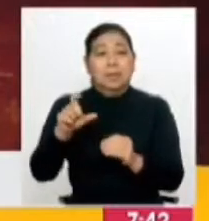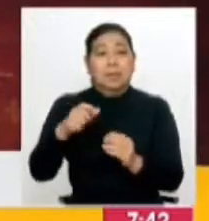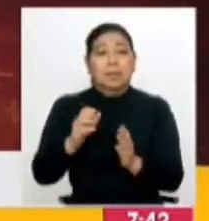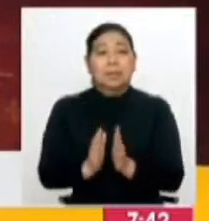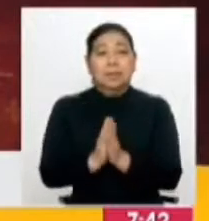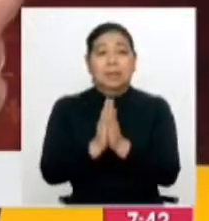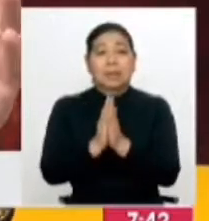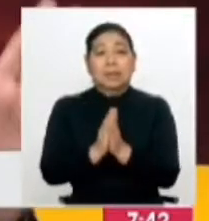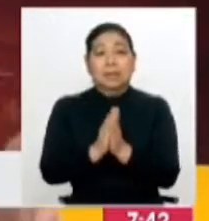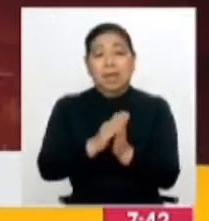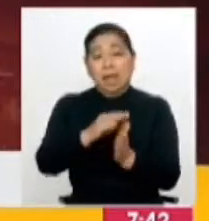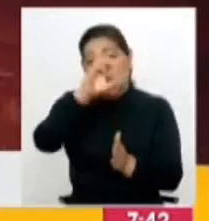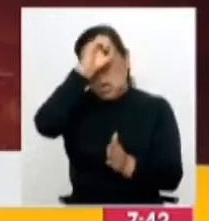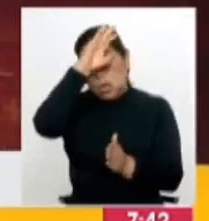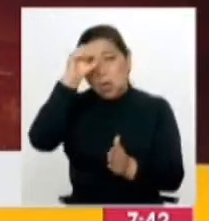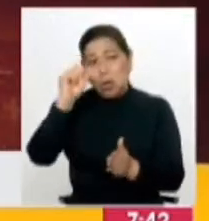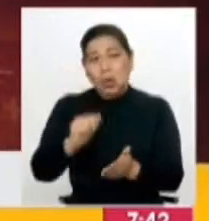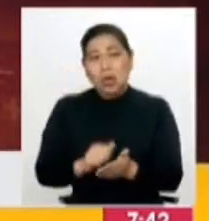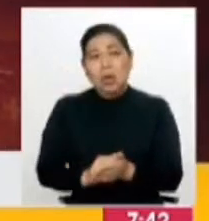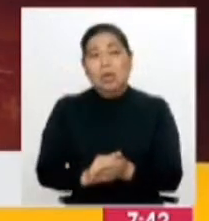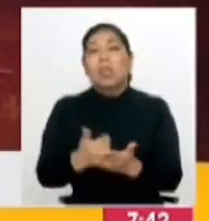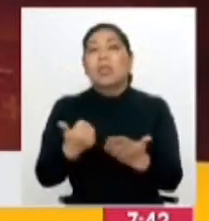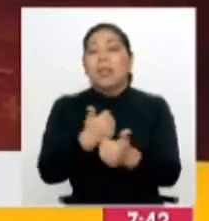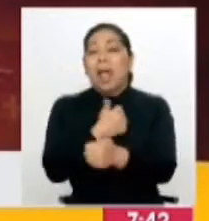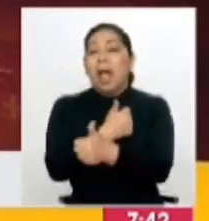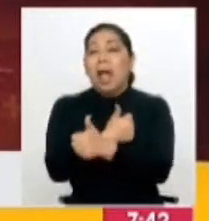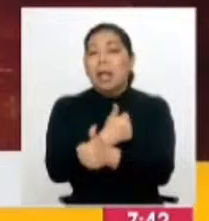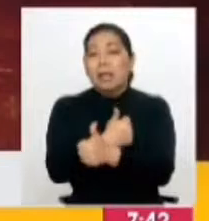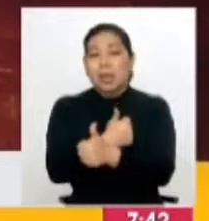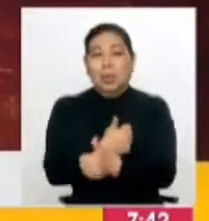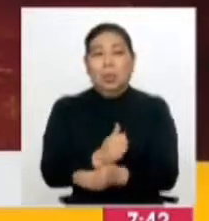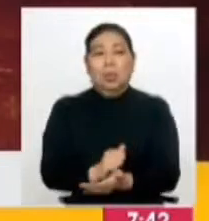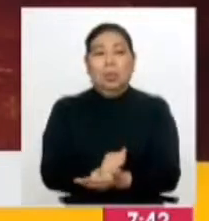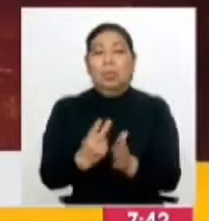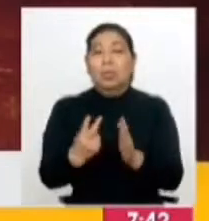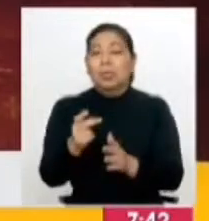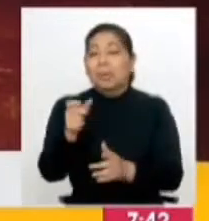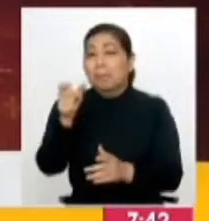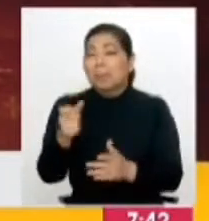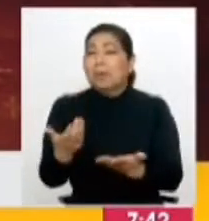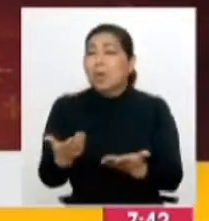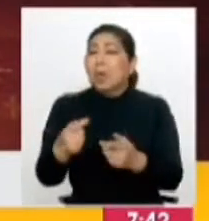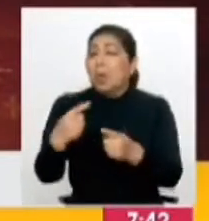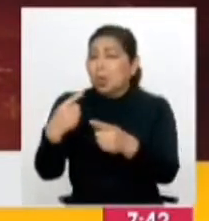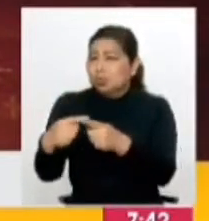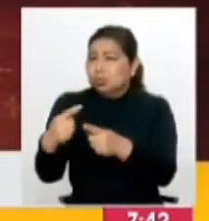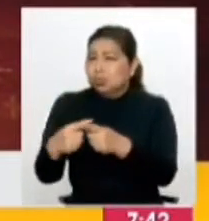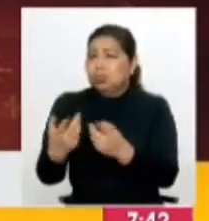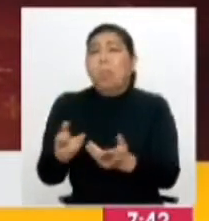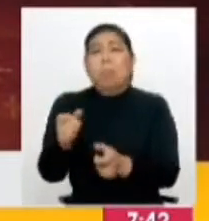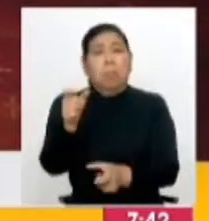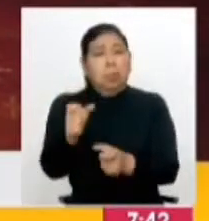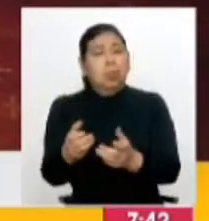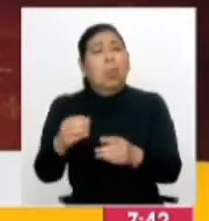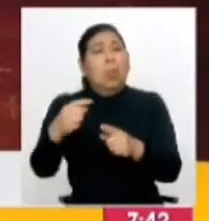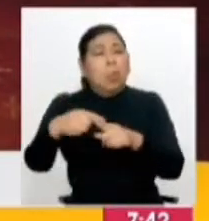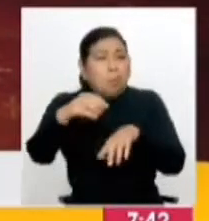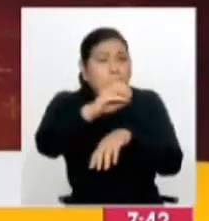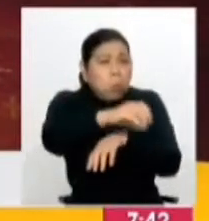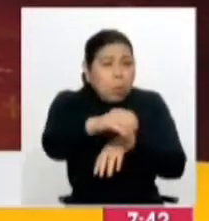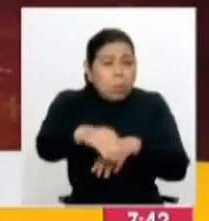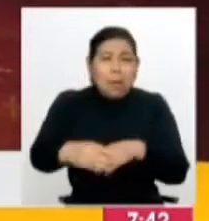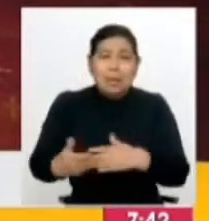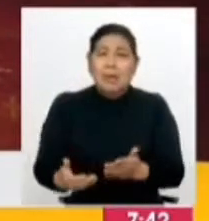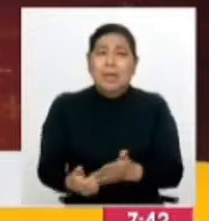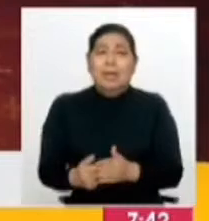en Santa Rosa, en un distrito ayacuchano que tiene 12.000 pobladores, y así hay, digamos, buenas noticias